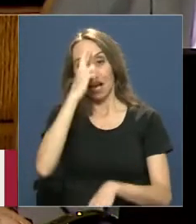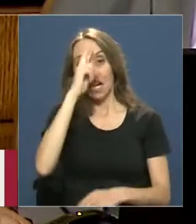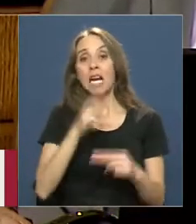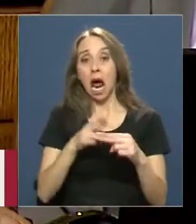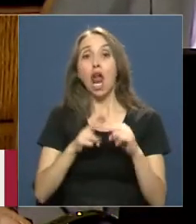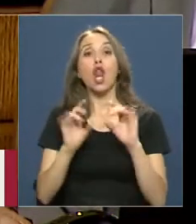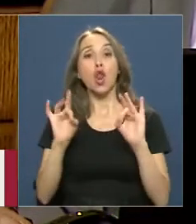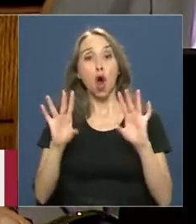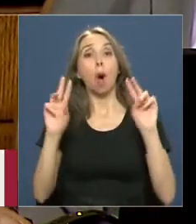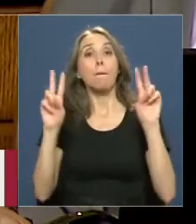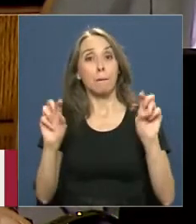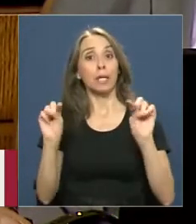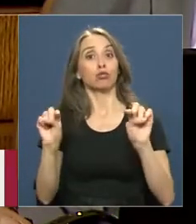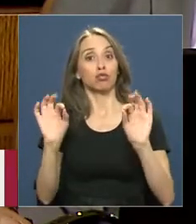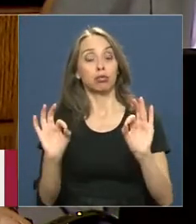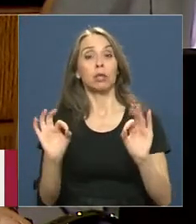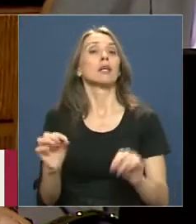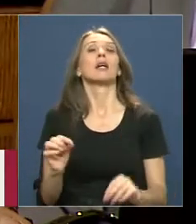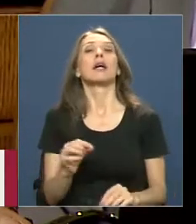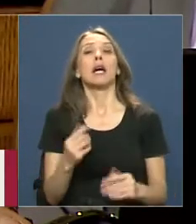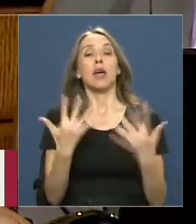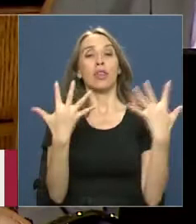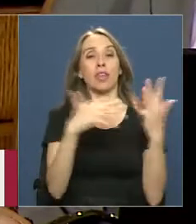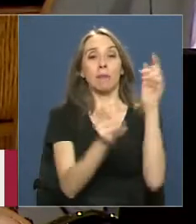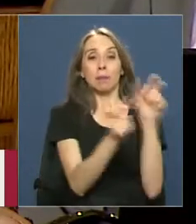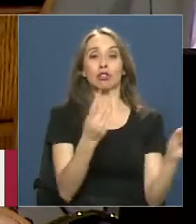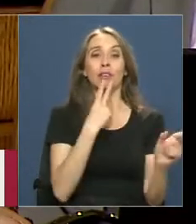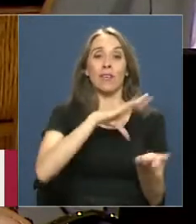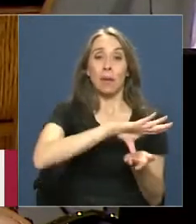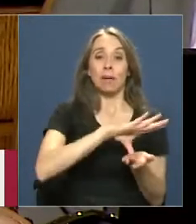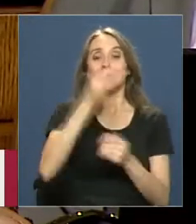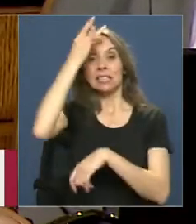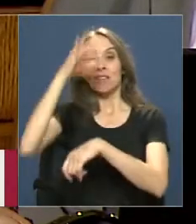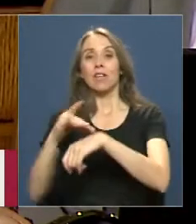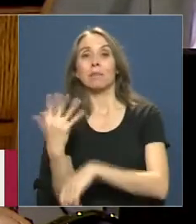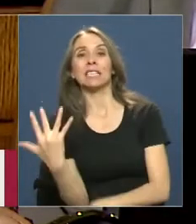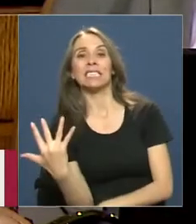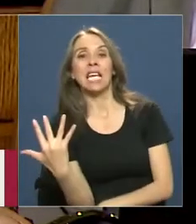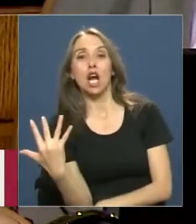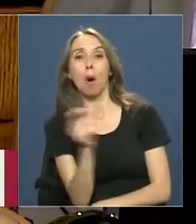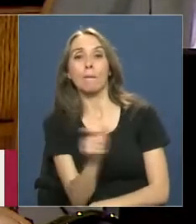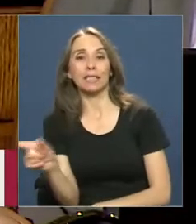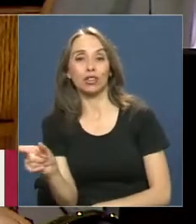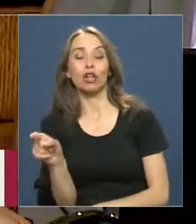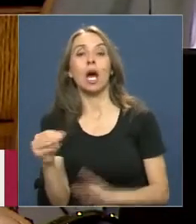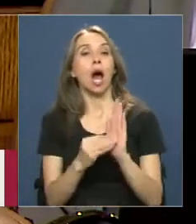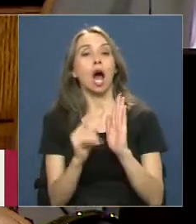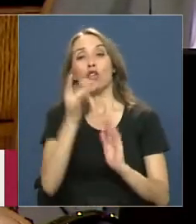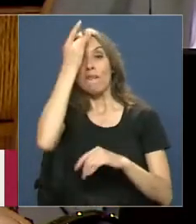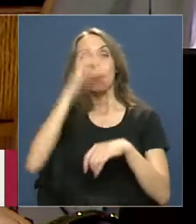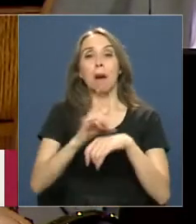así precisamente porque afectan a 5 por cada 10.000 habitantes, suelen no ser prioridad. Son